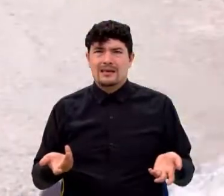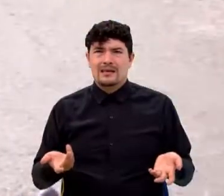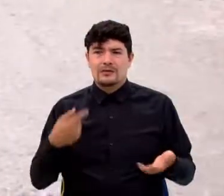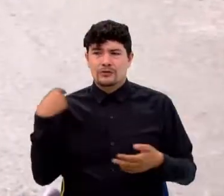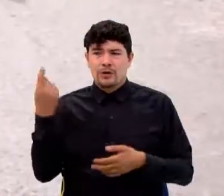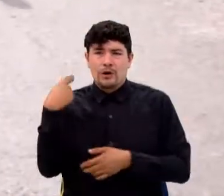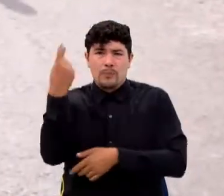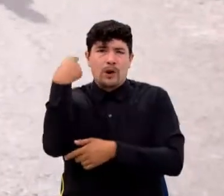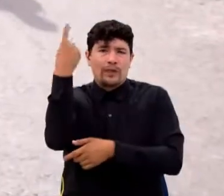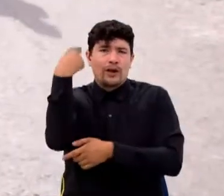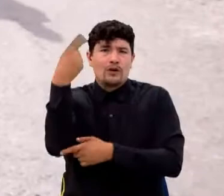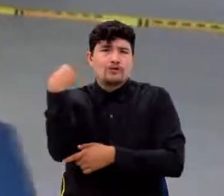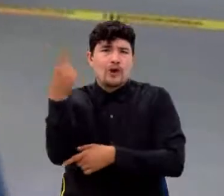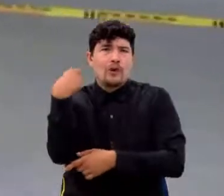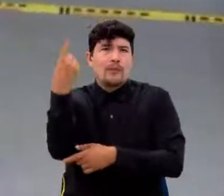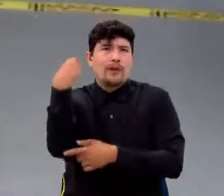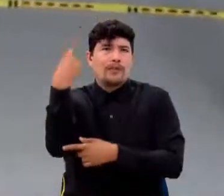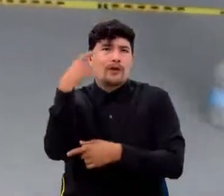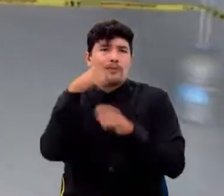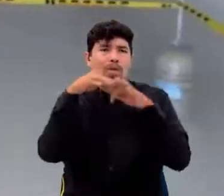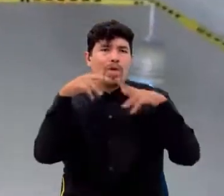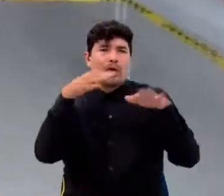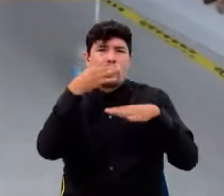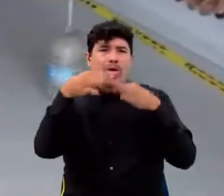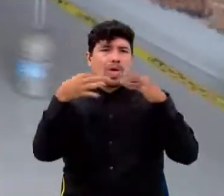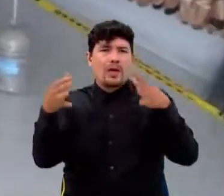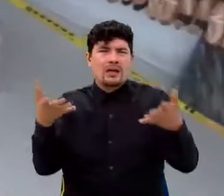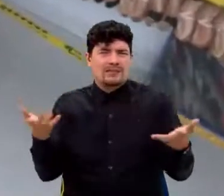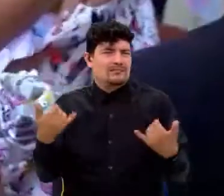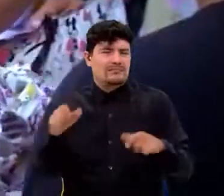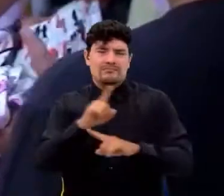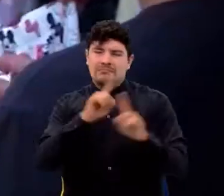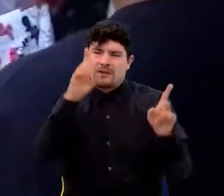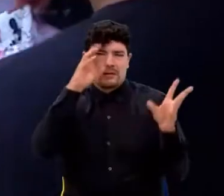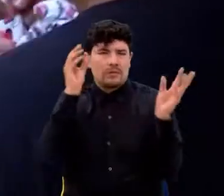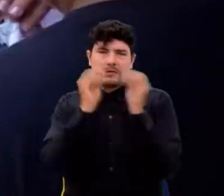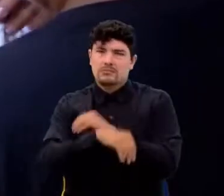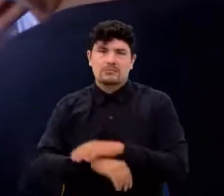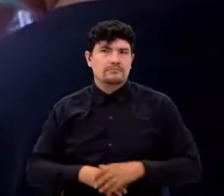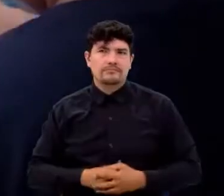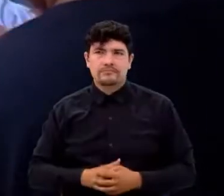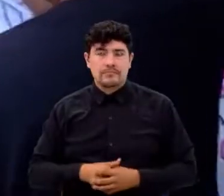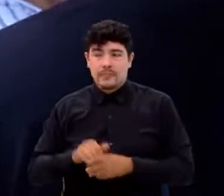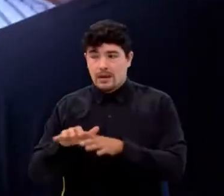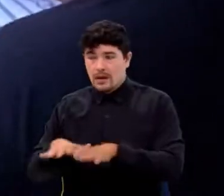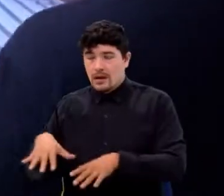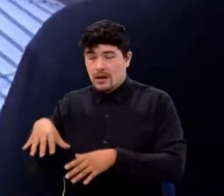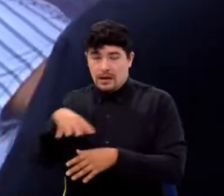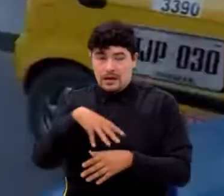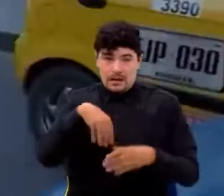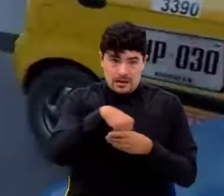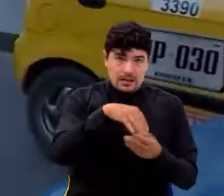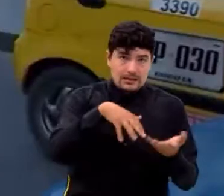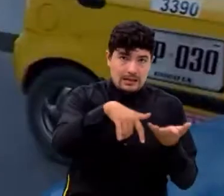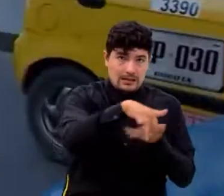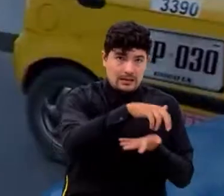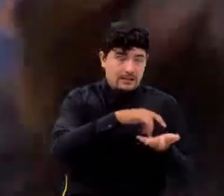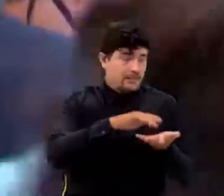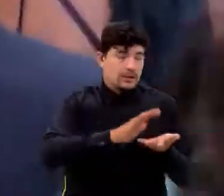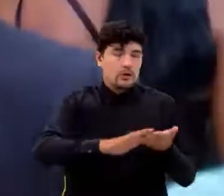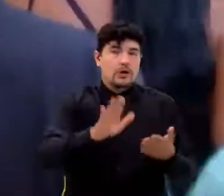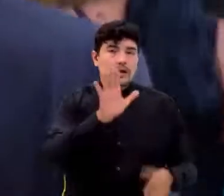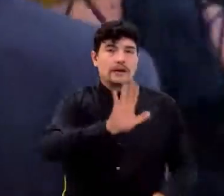Pura política, pura politiquería, no me parece. Del lado norte santandereano, los diferentes gremios comerciales aseguraron que han